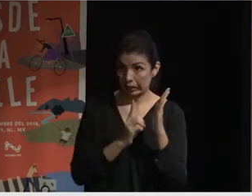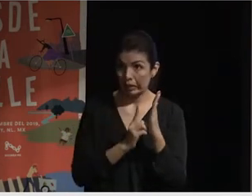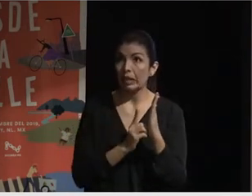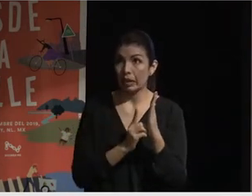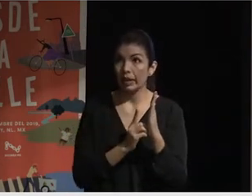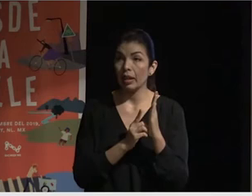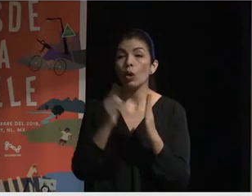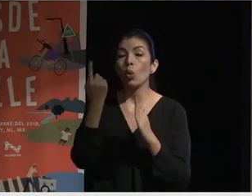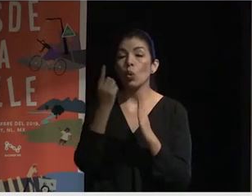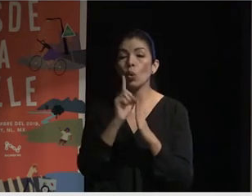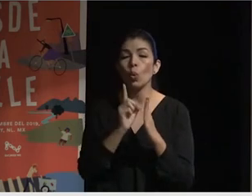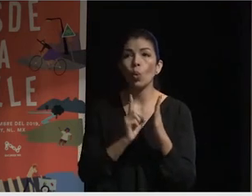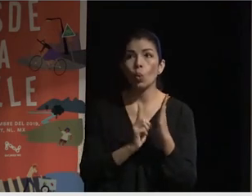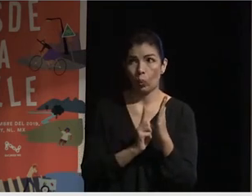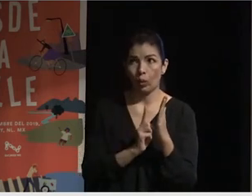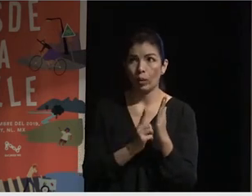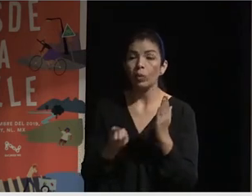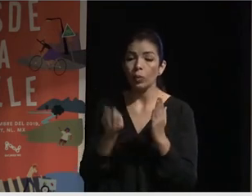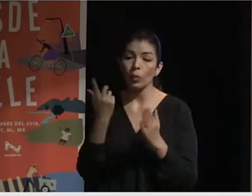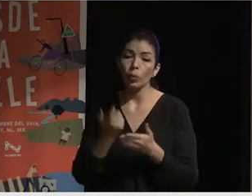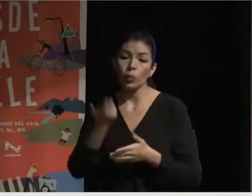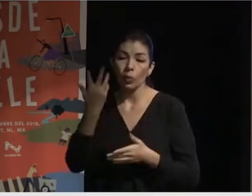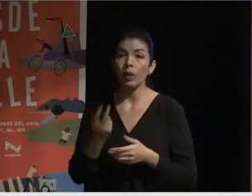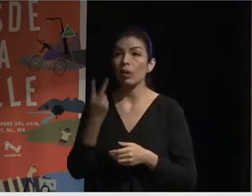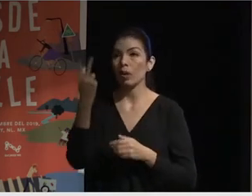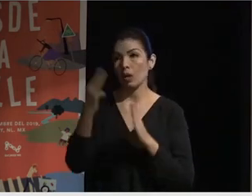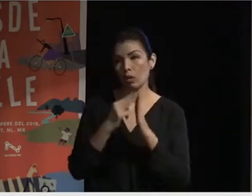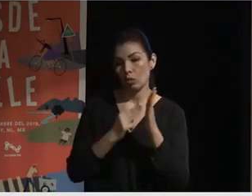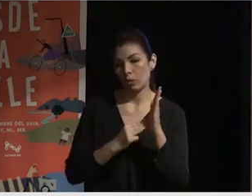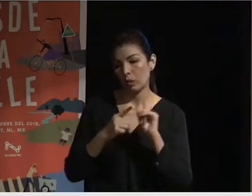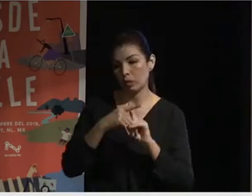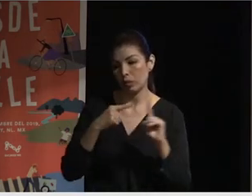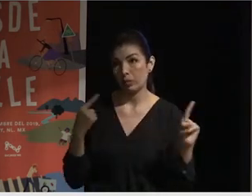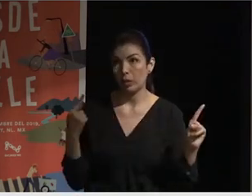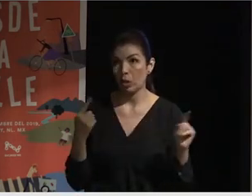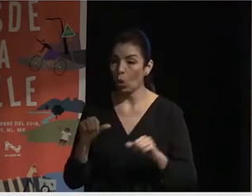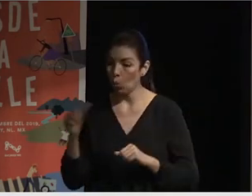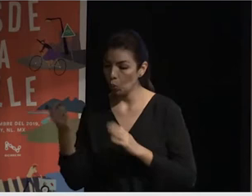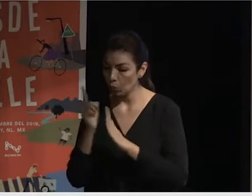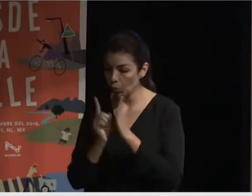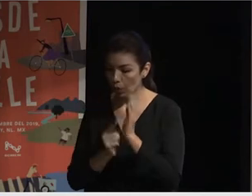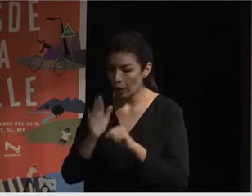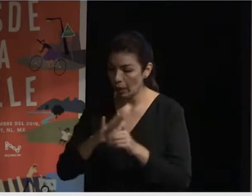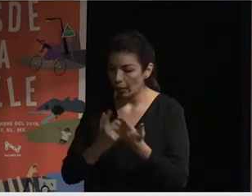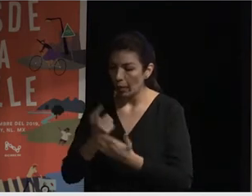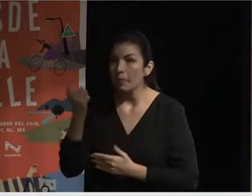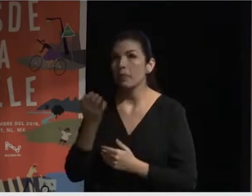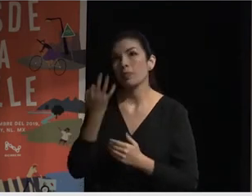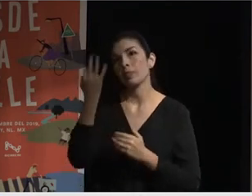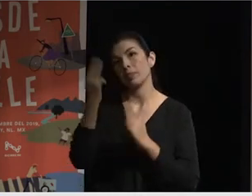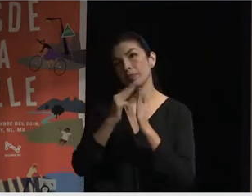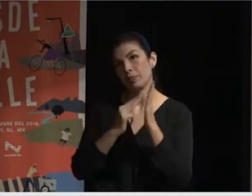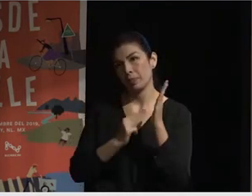medio. El más caro anda en los 3 millones 100. Entonces, clase media, dije, no, es para clase media. Y